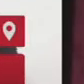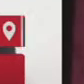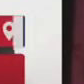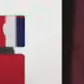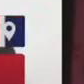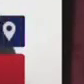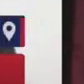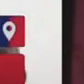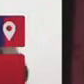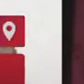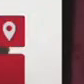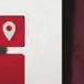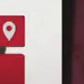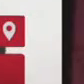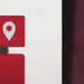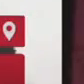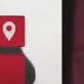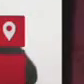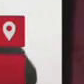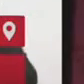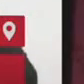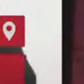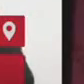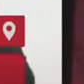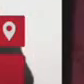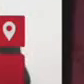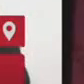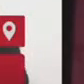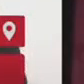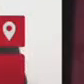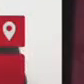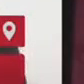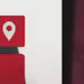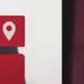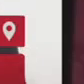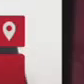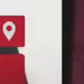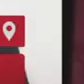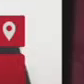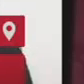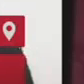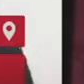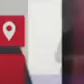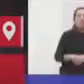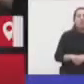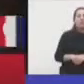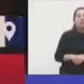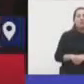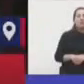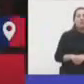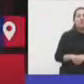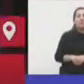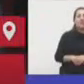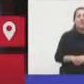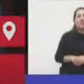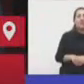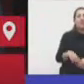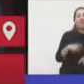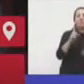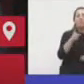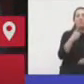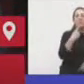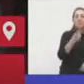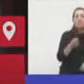Y bueno, acá ya pasó esto, acá describió bien hago mía, la verdad que la expresión es... Bueno, ahí hablando obviamente